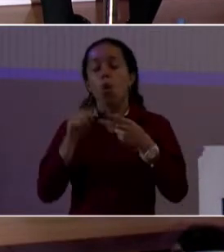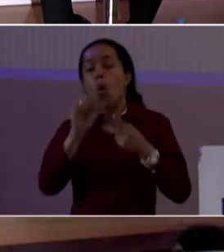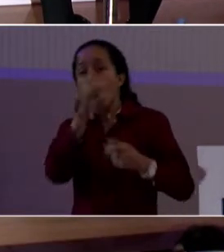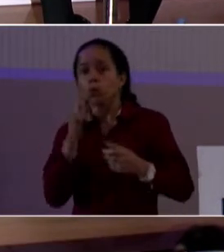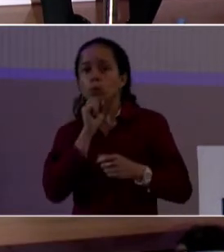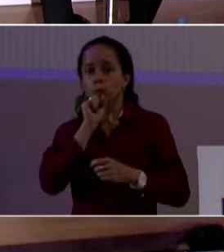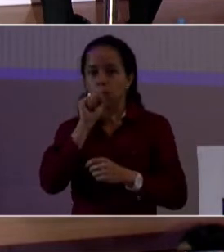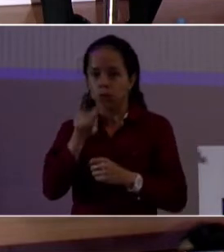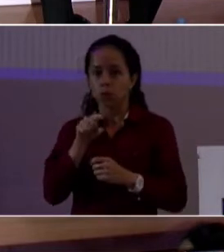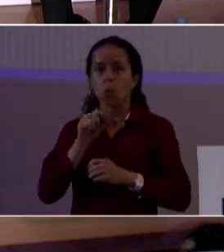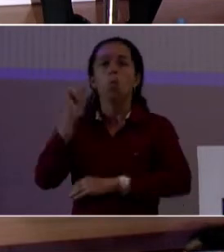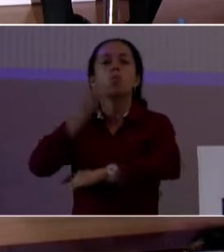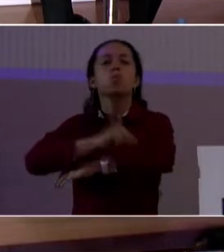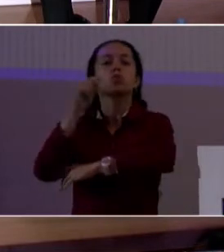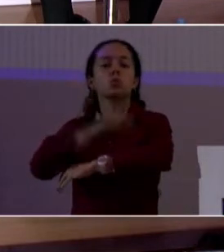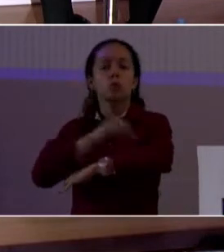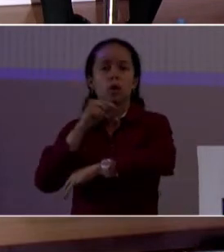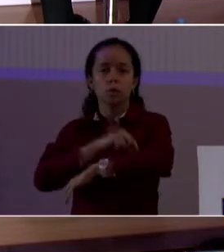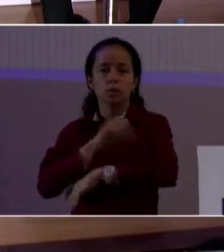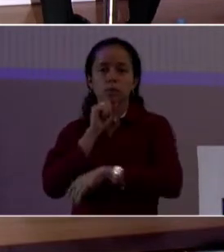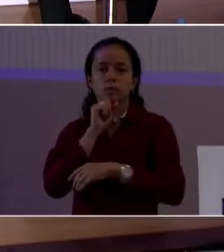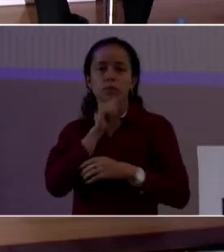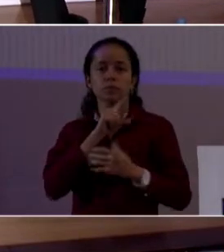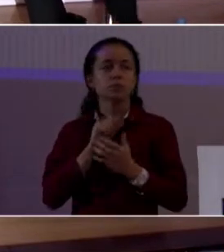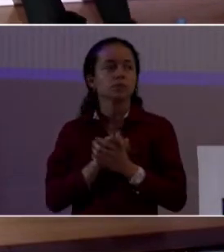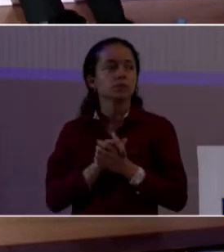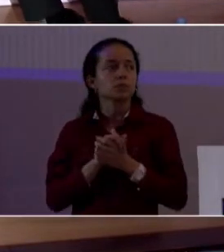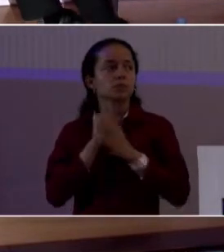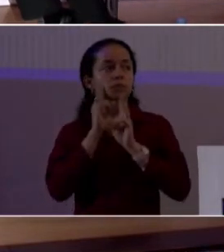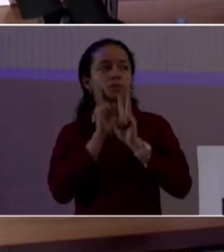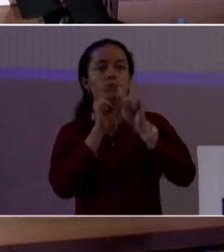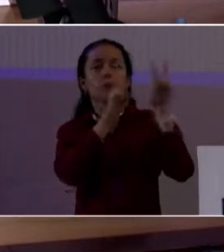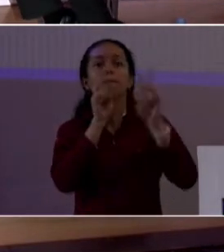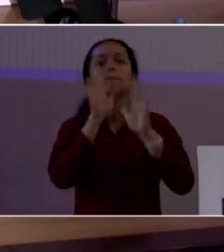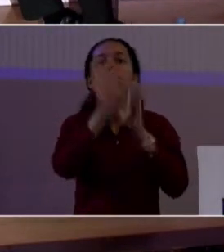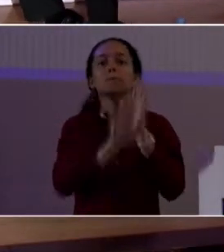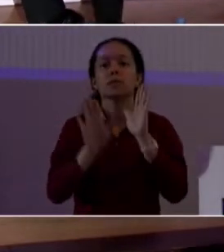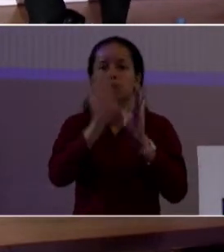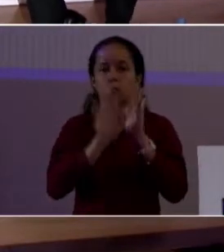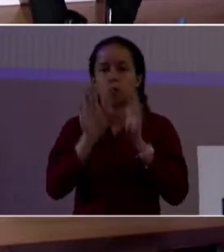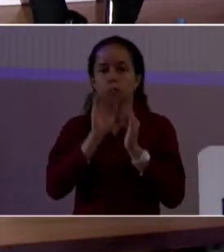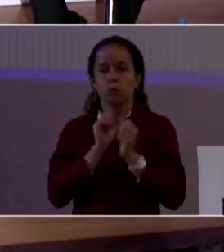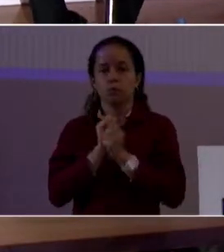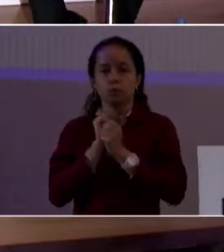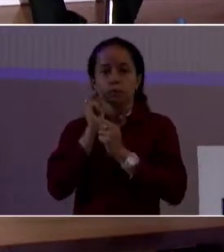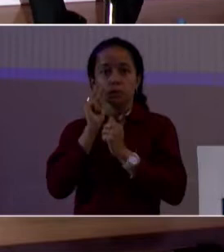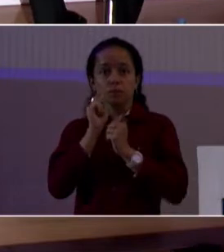del departamento del Putumayo. Vamos a observarla a través del siguiente video.